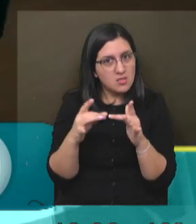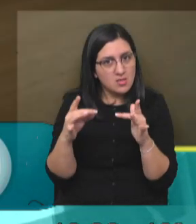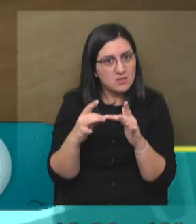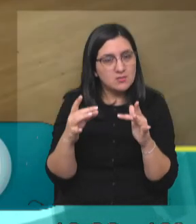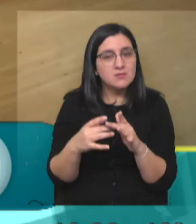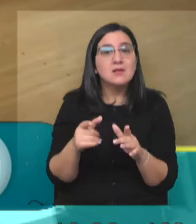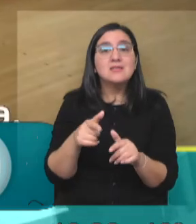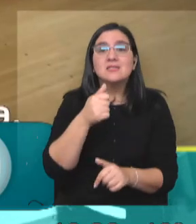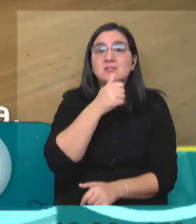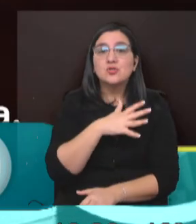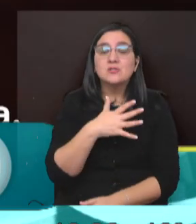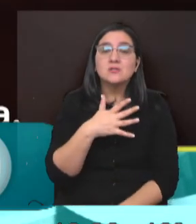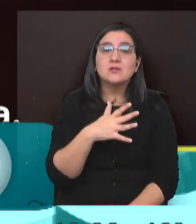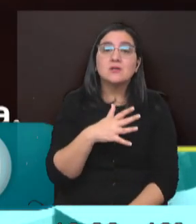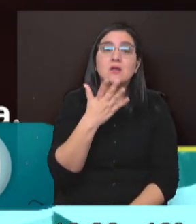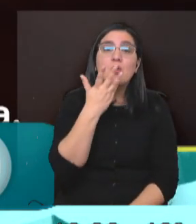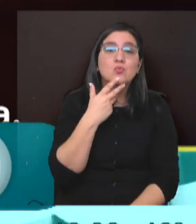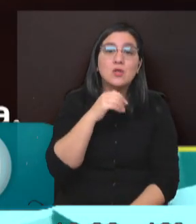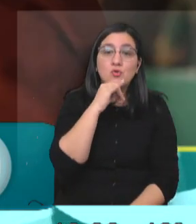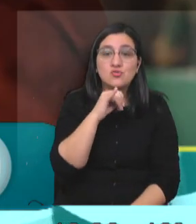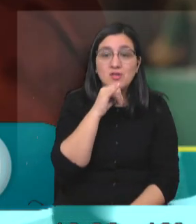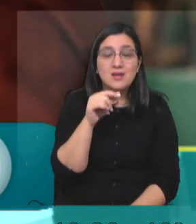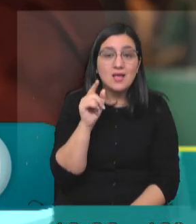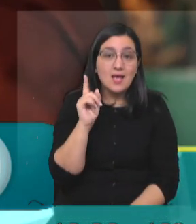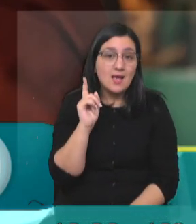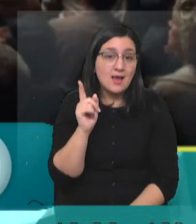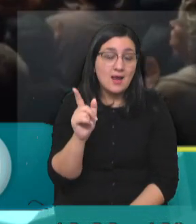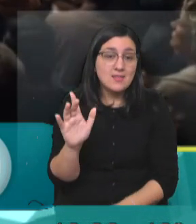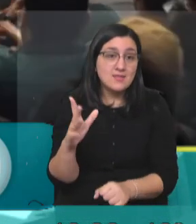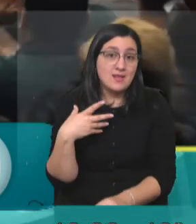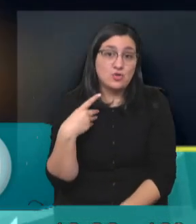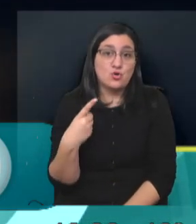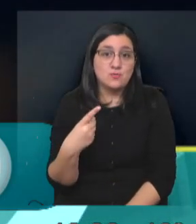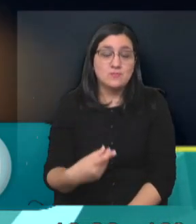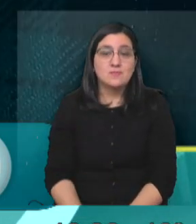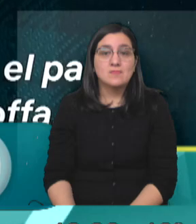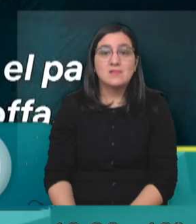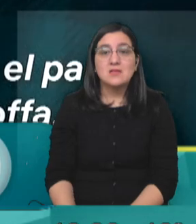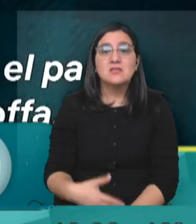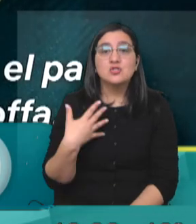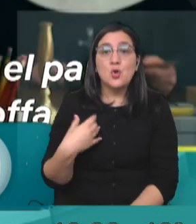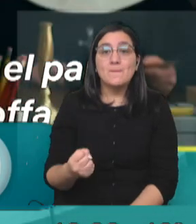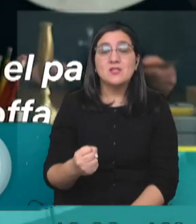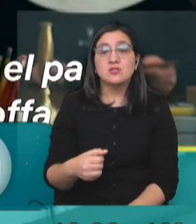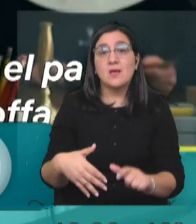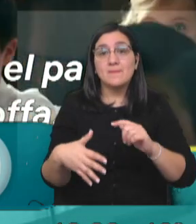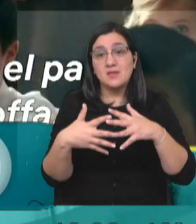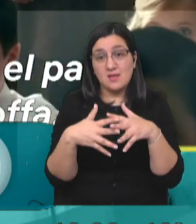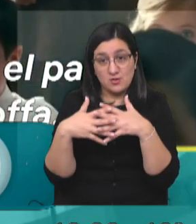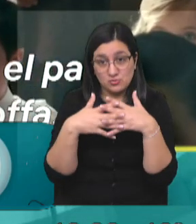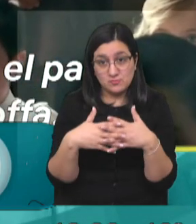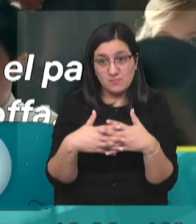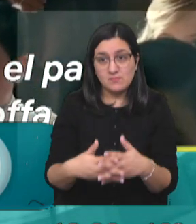Es de esas historias que le gusta contar a Martin Scorsese. Grandes mitos americanos, muy bien hecho,